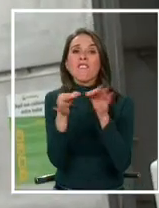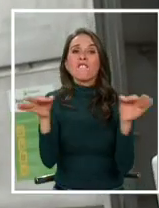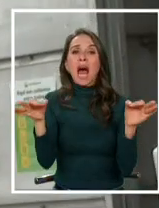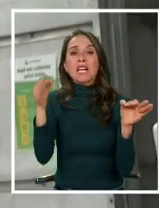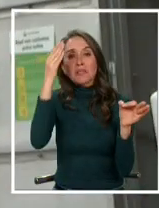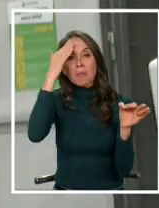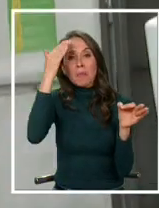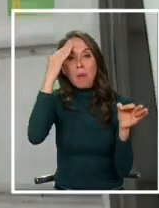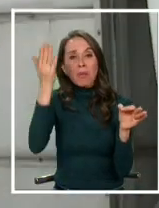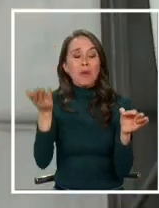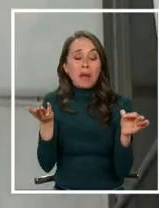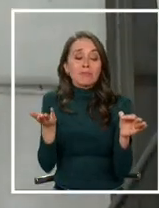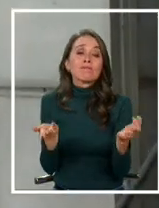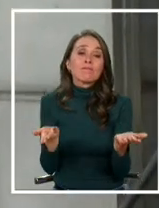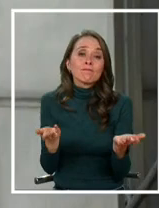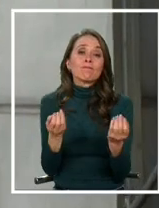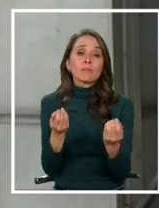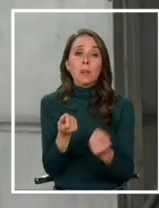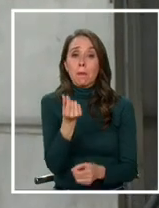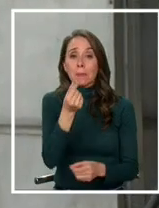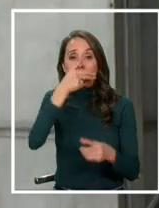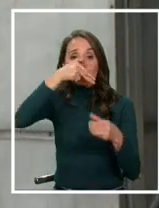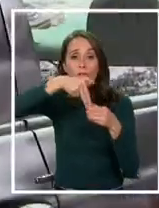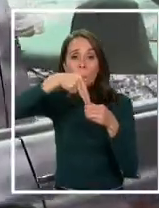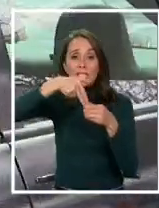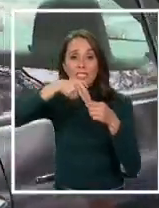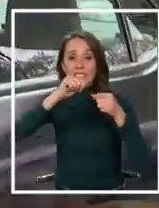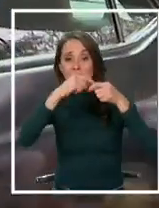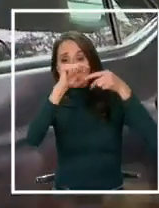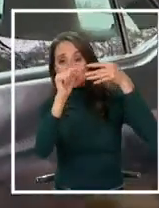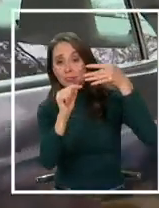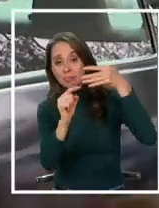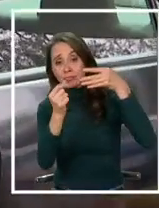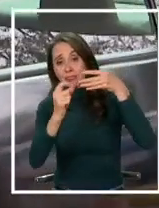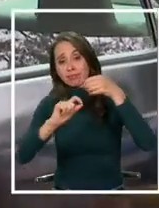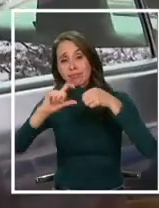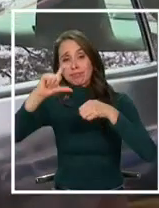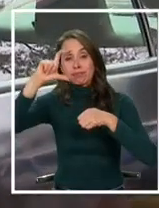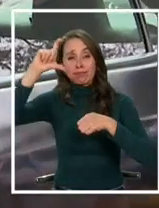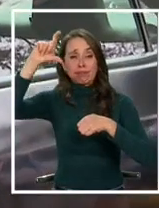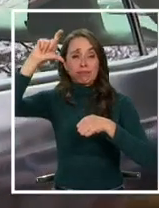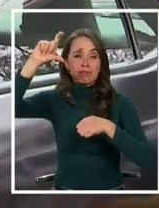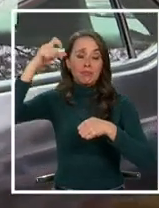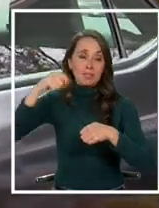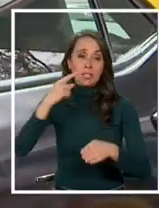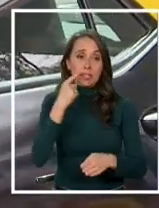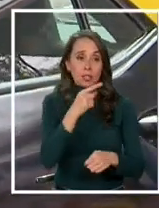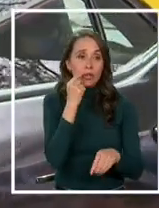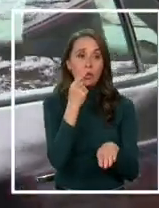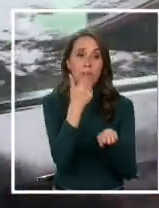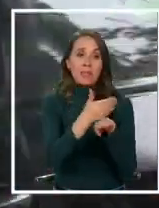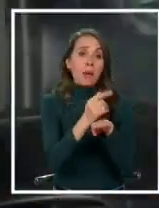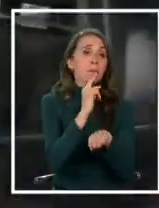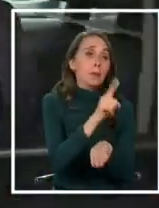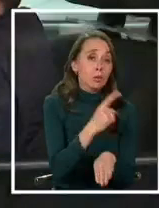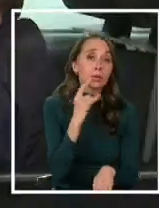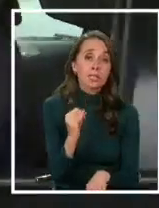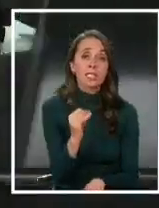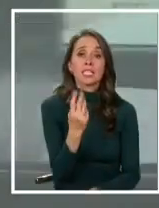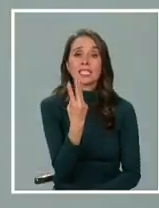popular no queda otra el precio de los combustibles está por las nubes y así lo retrata este taxista